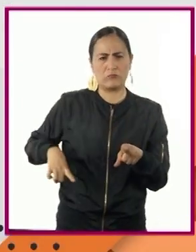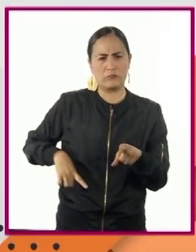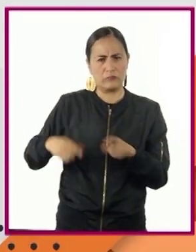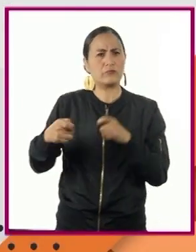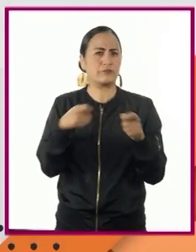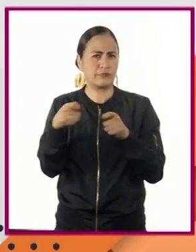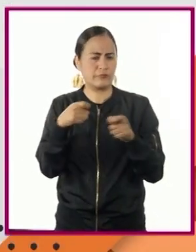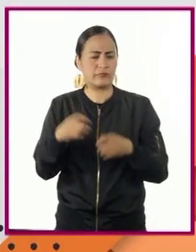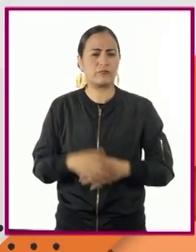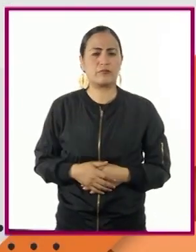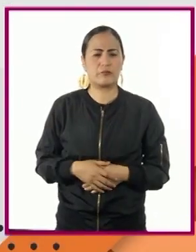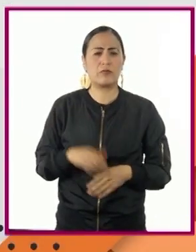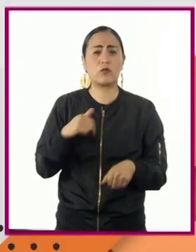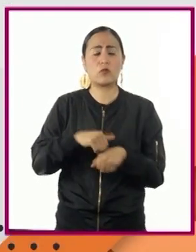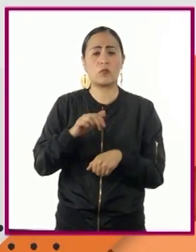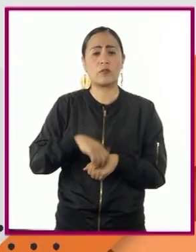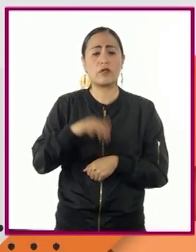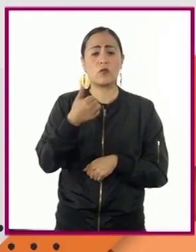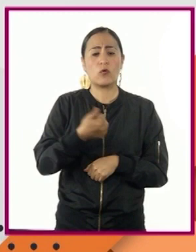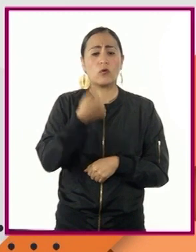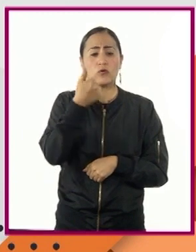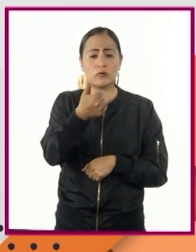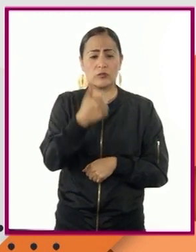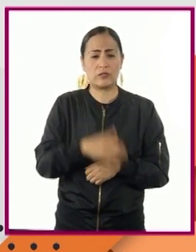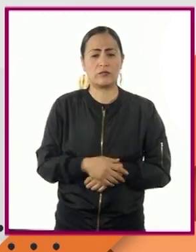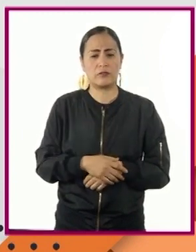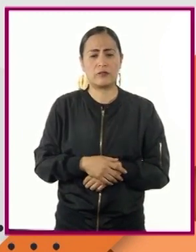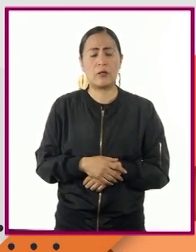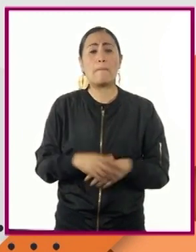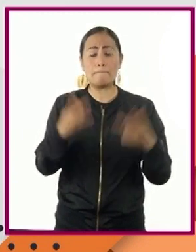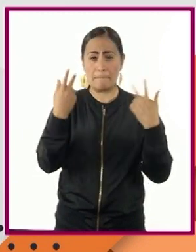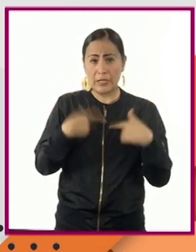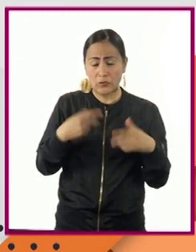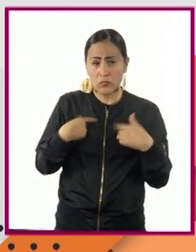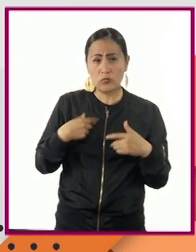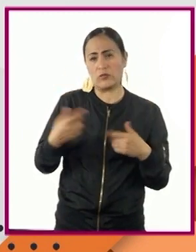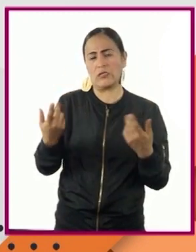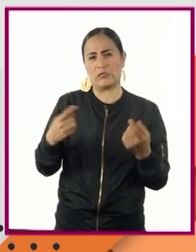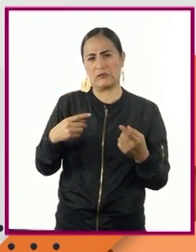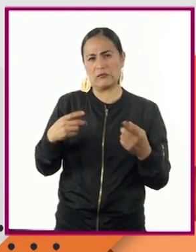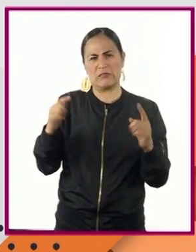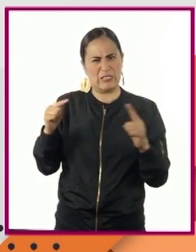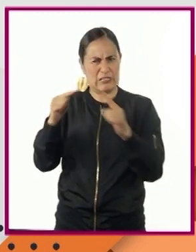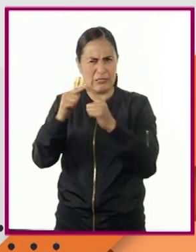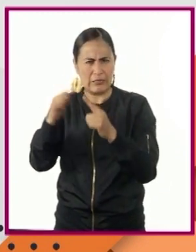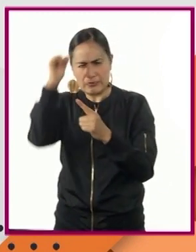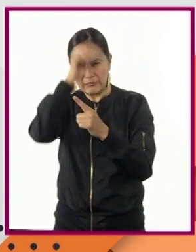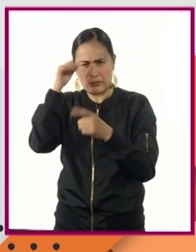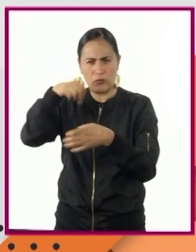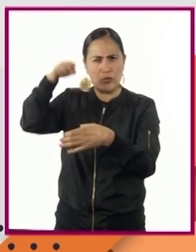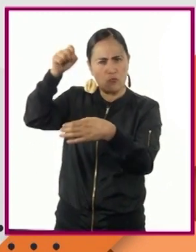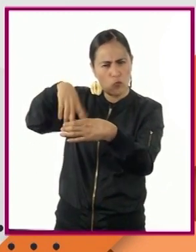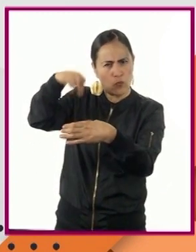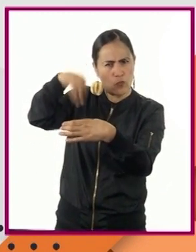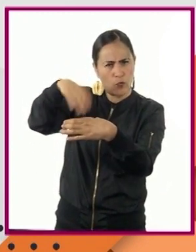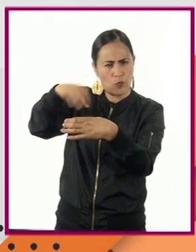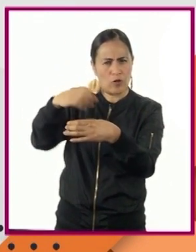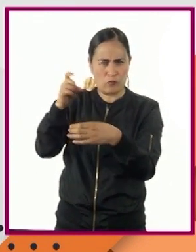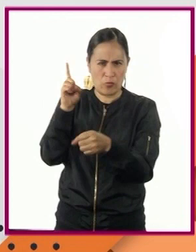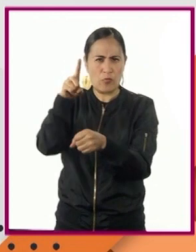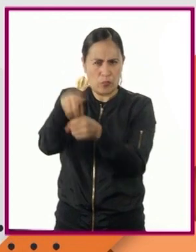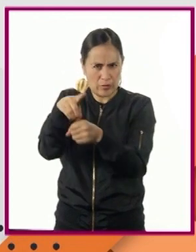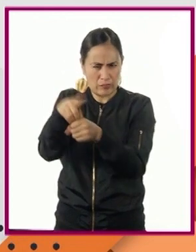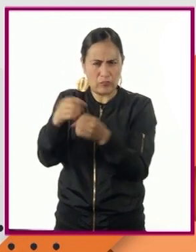Sexto, declarar, por último, que la remuneración que dan los fieles a los sacerdotes, así por la administración de los sacramentos, como por todos